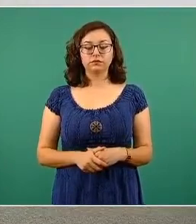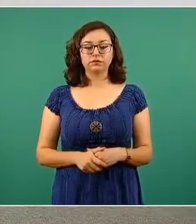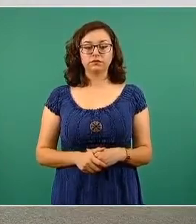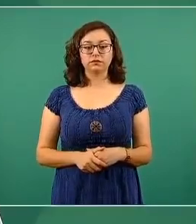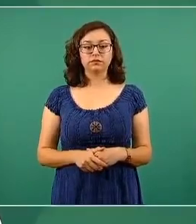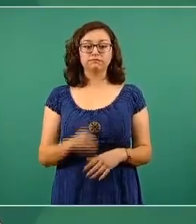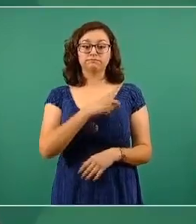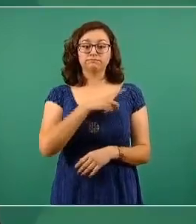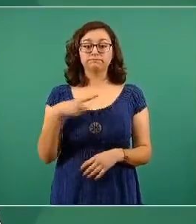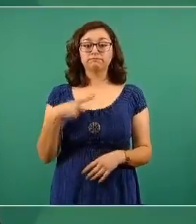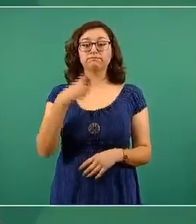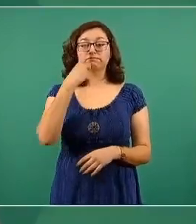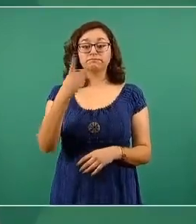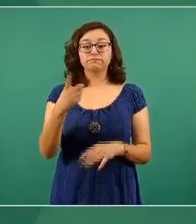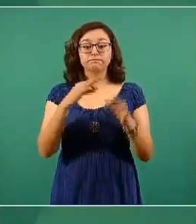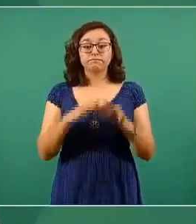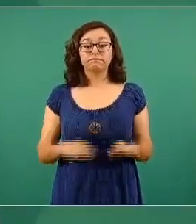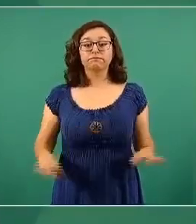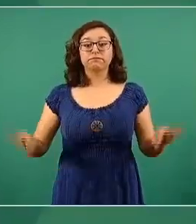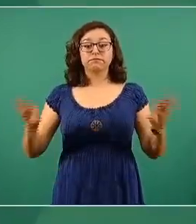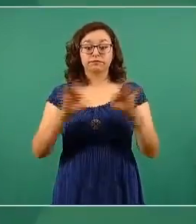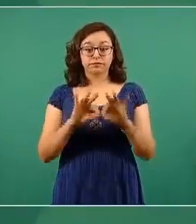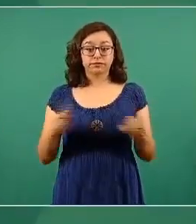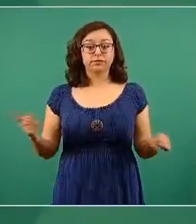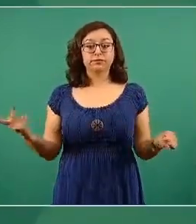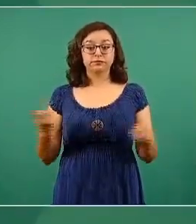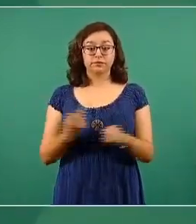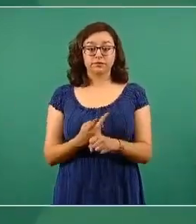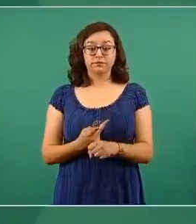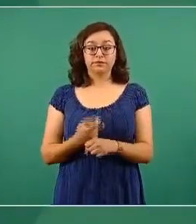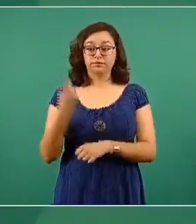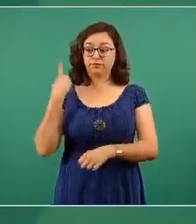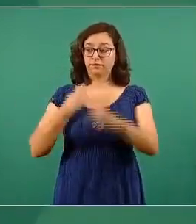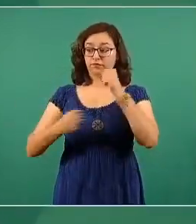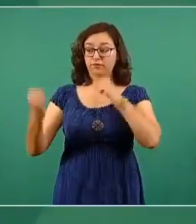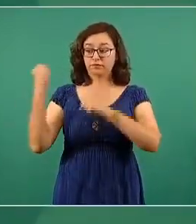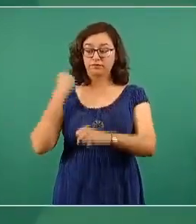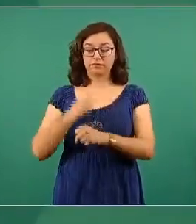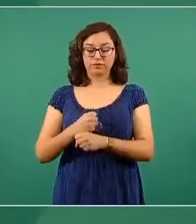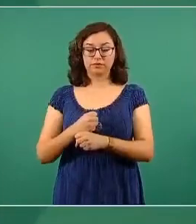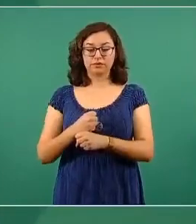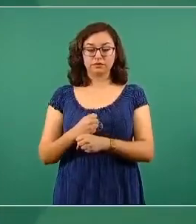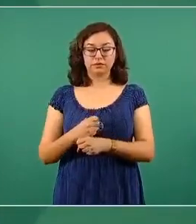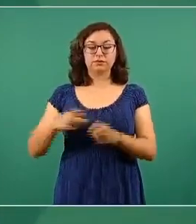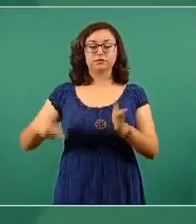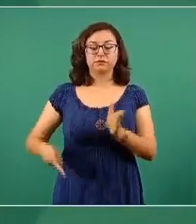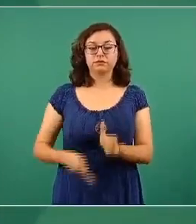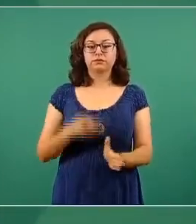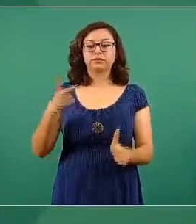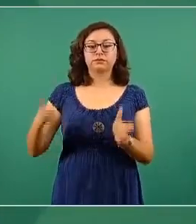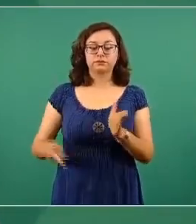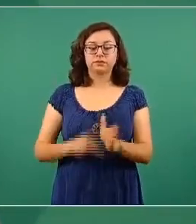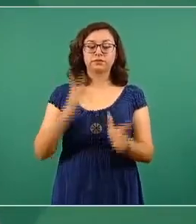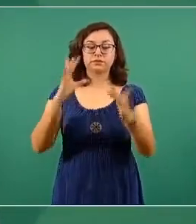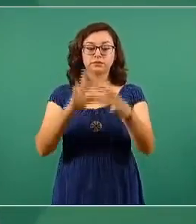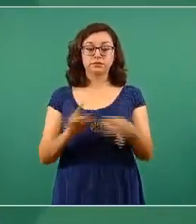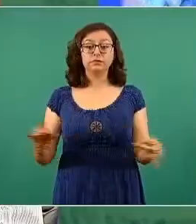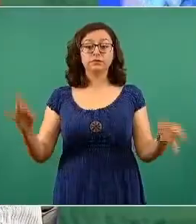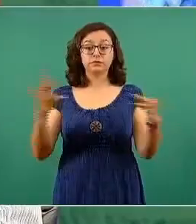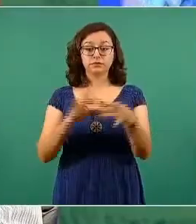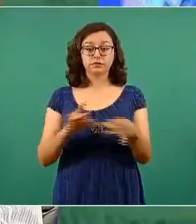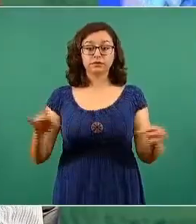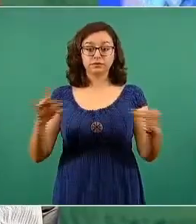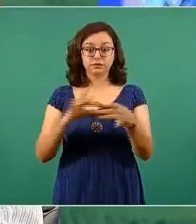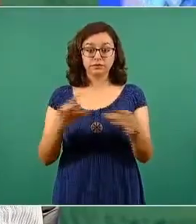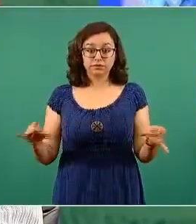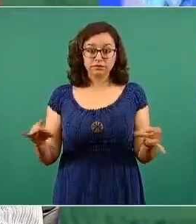importante comentar que desde hace muchos meses, inclusive ya desde el año pasado, y bueno, lo hemos dicho en conferencias, se estuvo